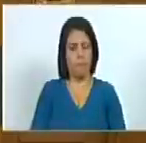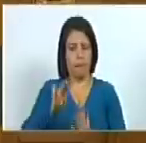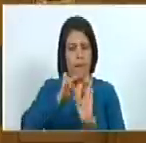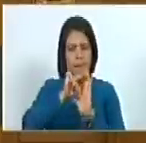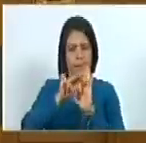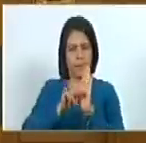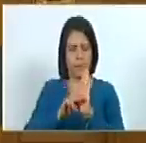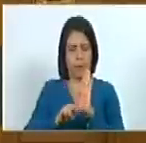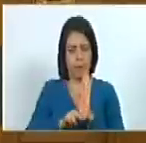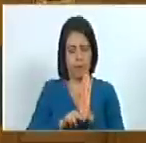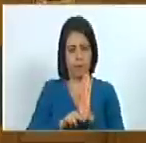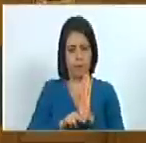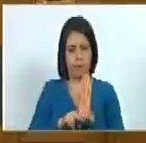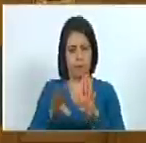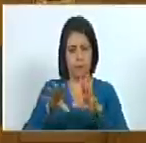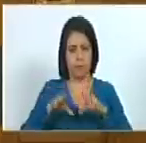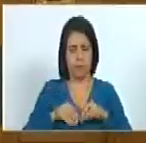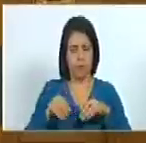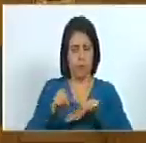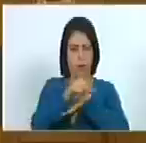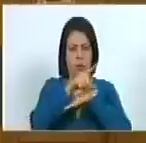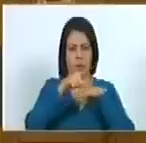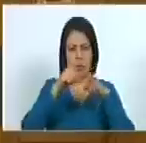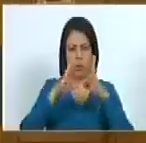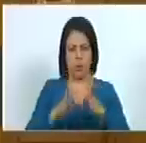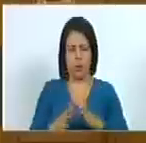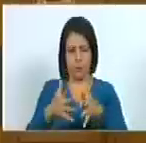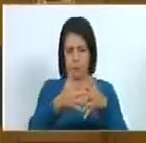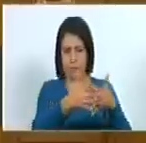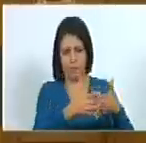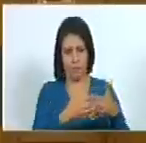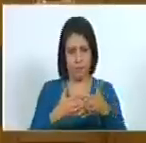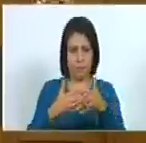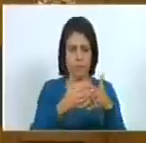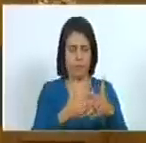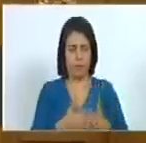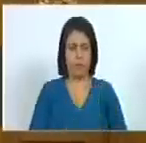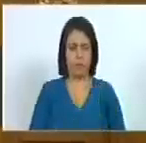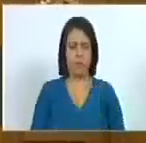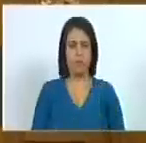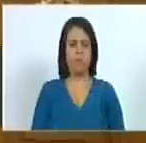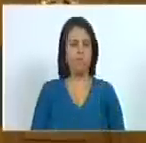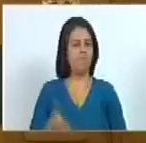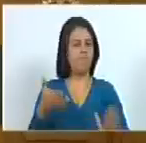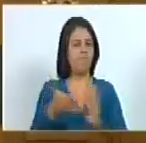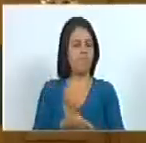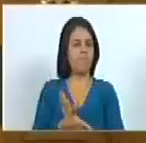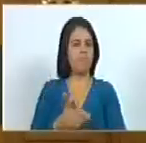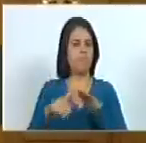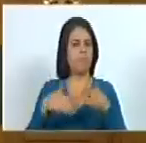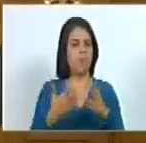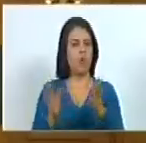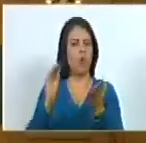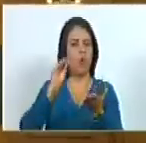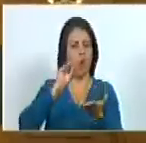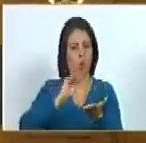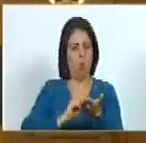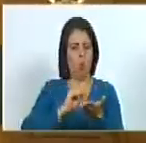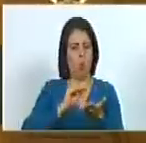medida adoptada por el gobierno norteamericano que constituye un nuevo